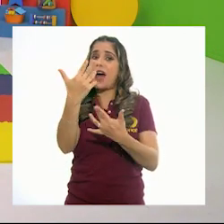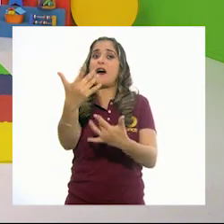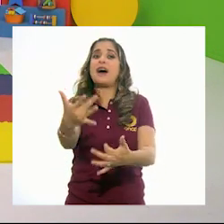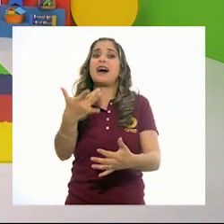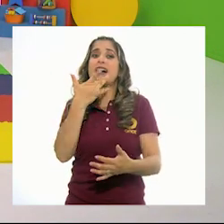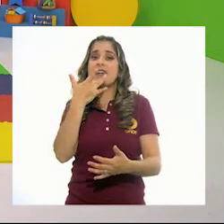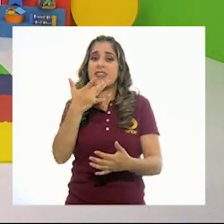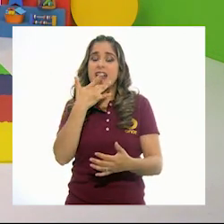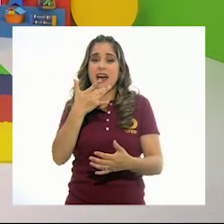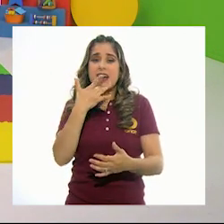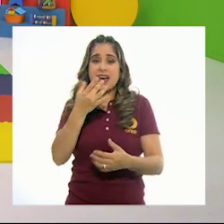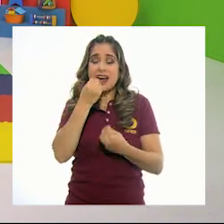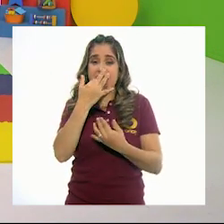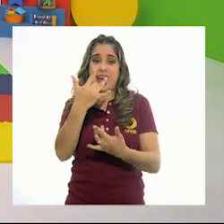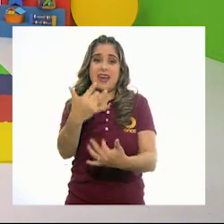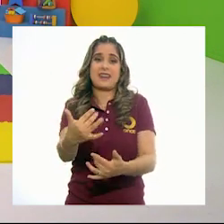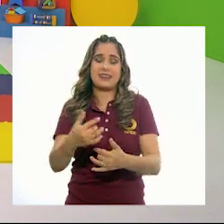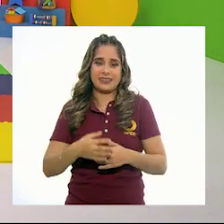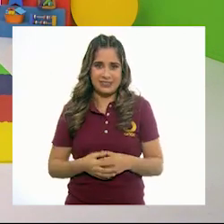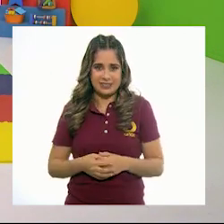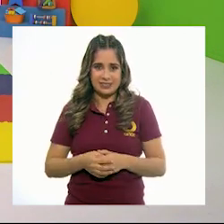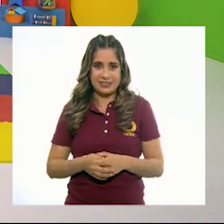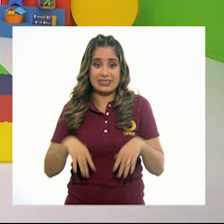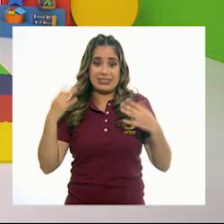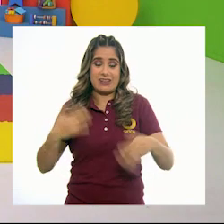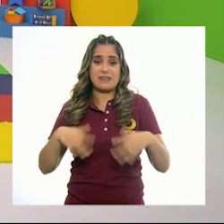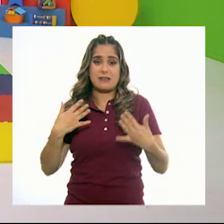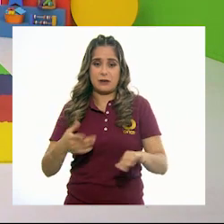¡De vikingos! ¡Toma!